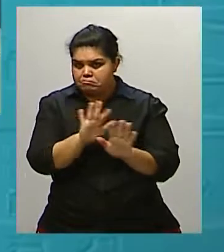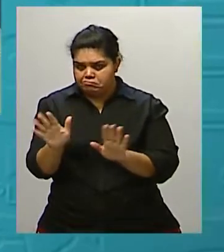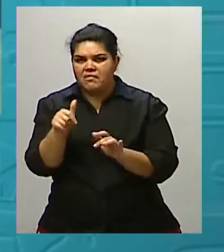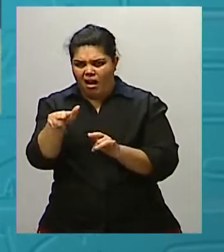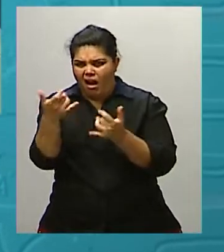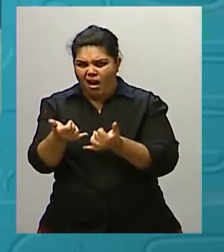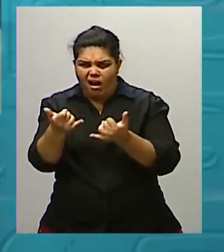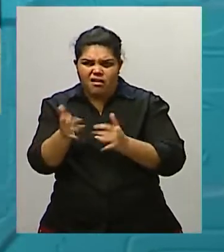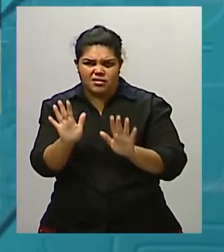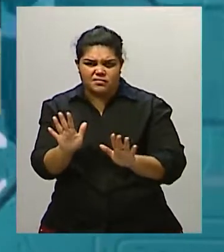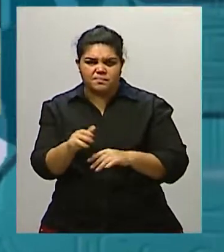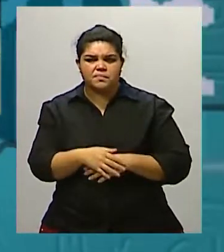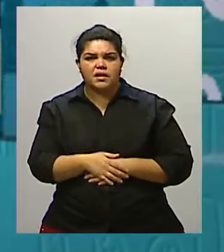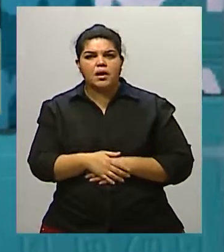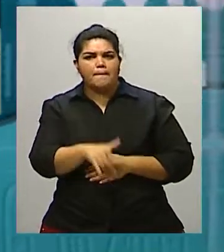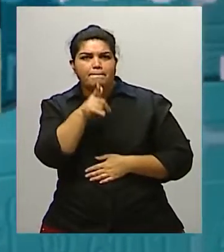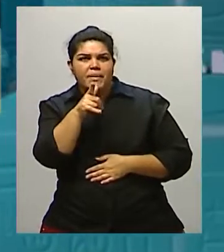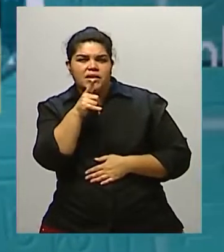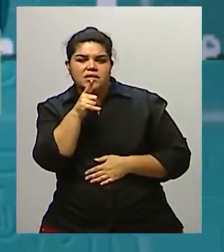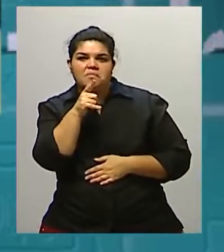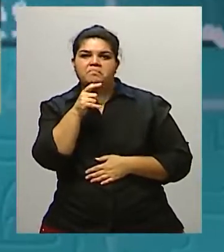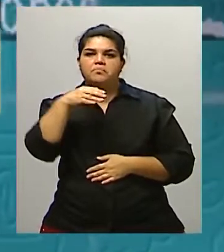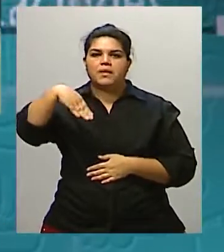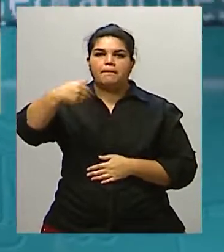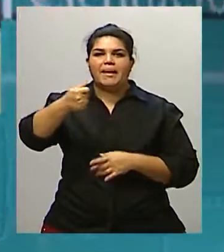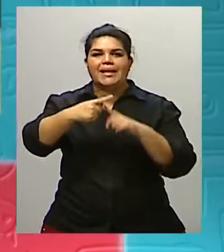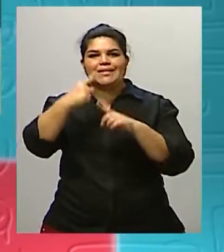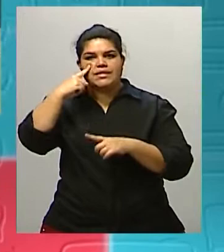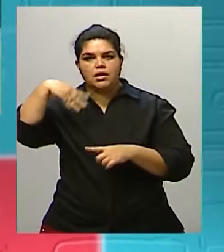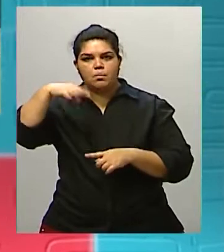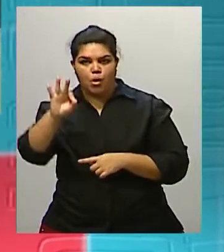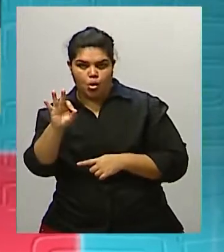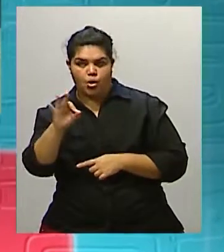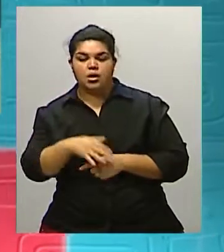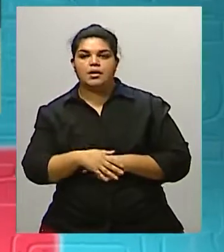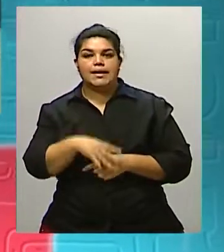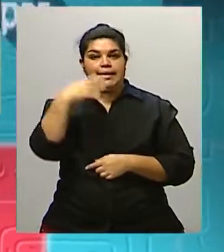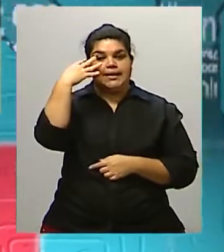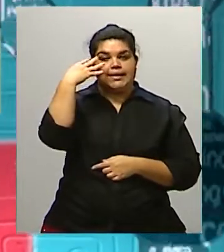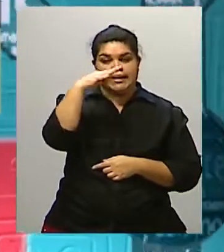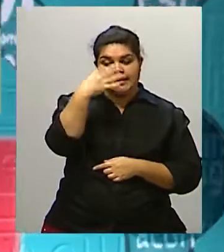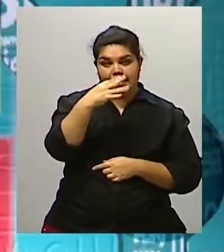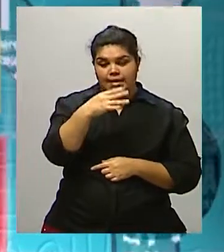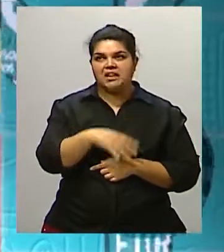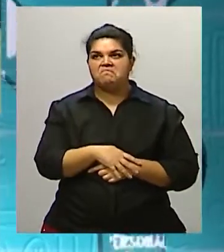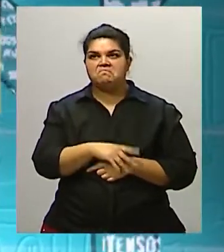hay acuerdos, tanto con Máximo, con Cristina, como con gran parte de los gobernadores, que